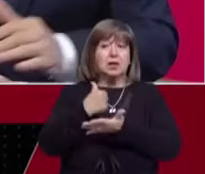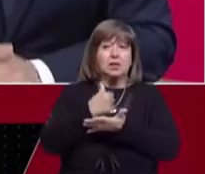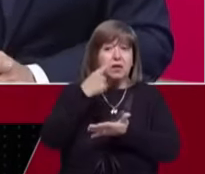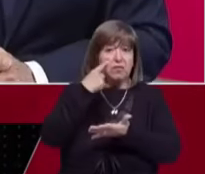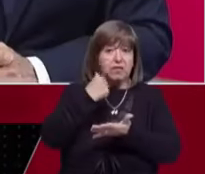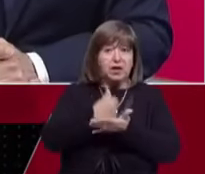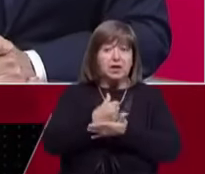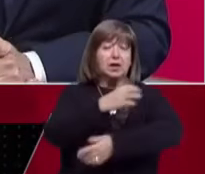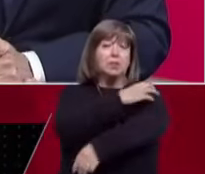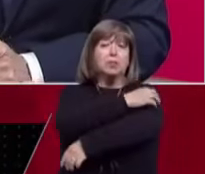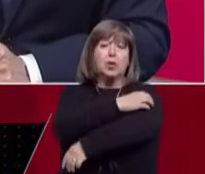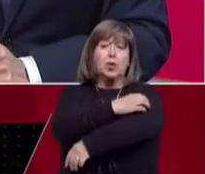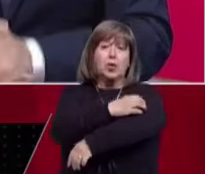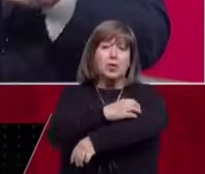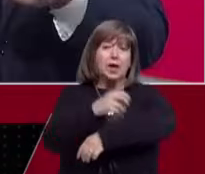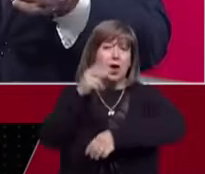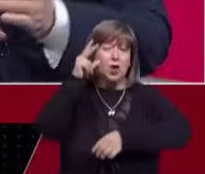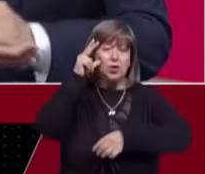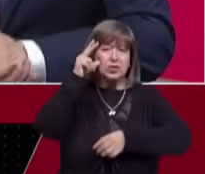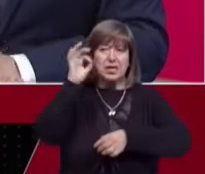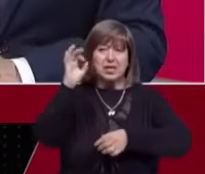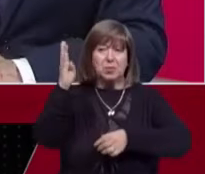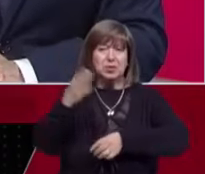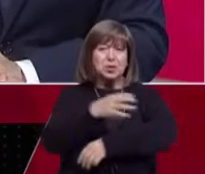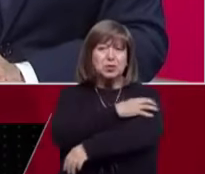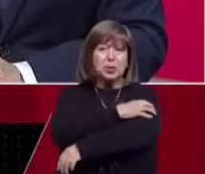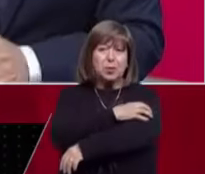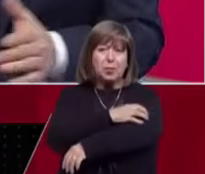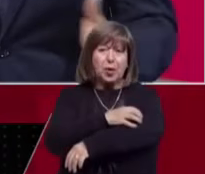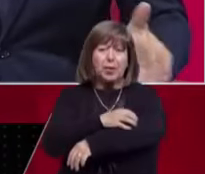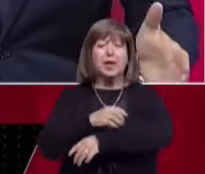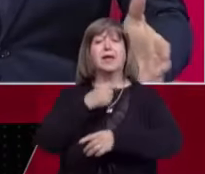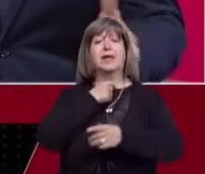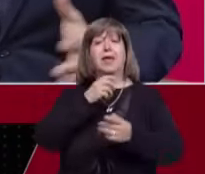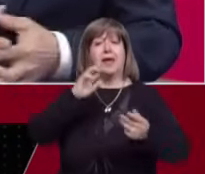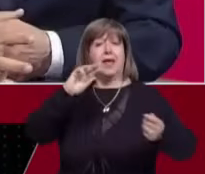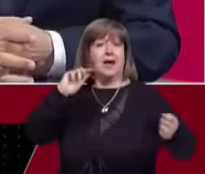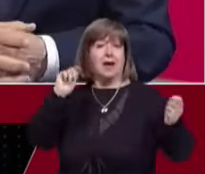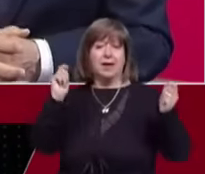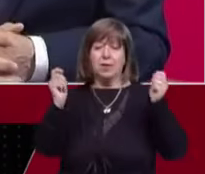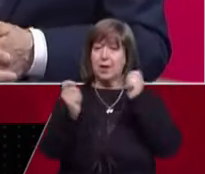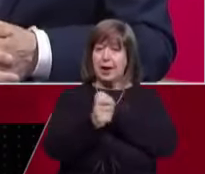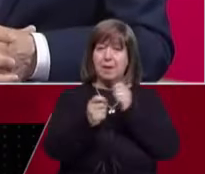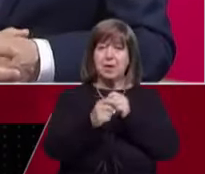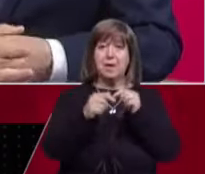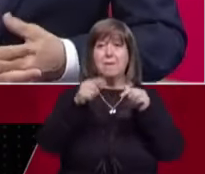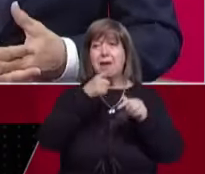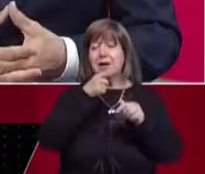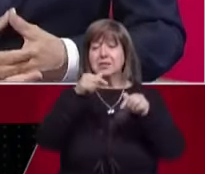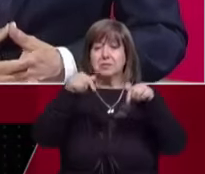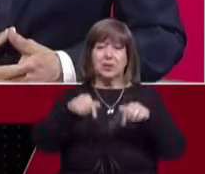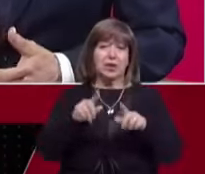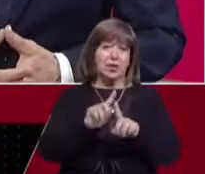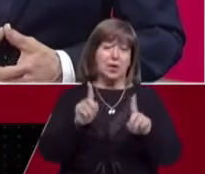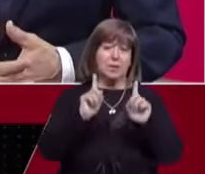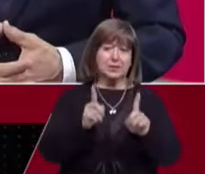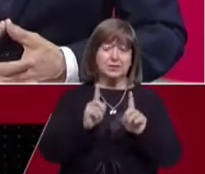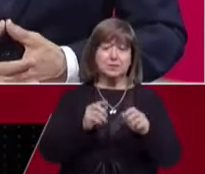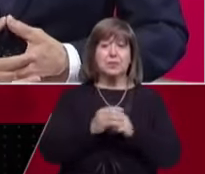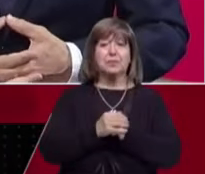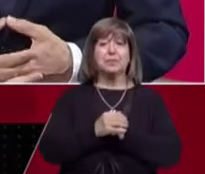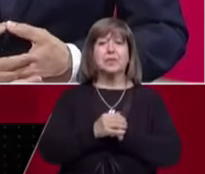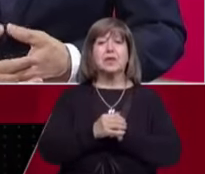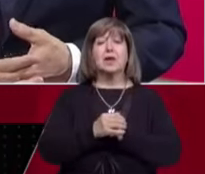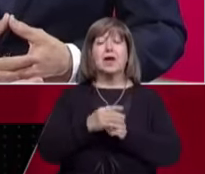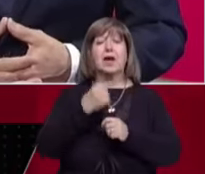82% de la población está en la pobreza. Por eso se esperaba un cambio. Cambio que por ahora, lamentablemente, no se está dando. Un audio del presidente Javier Milei.